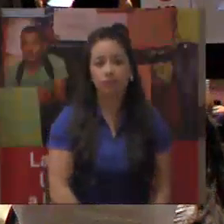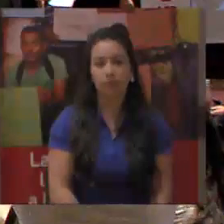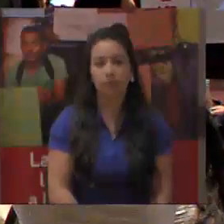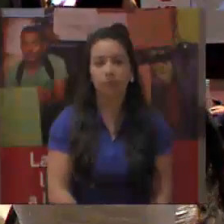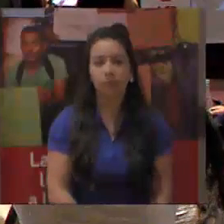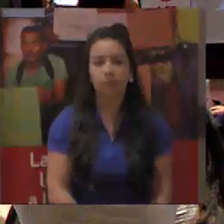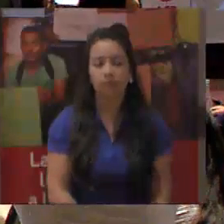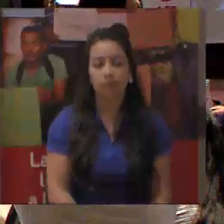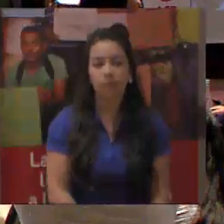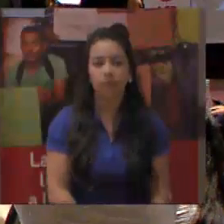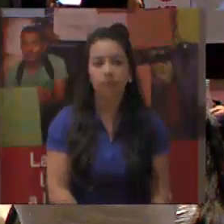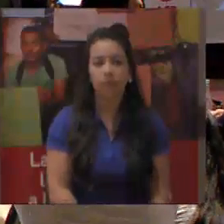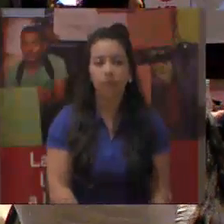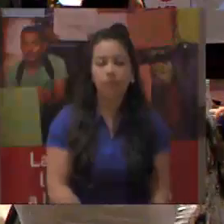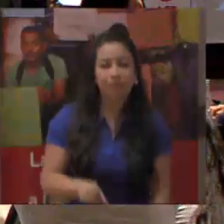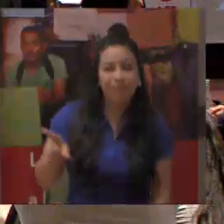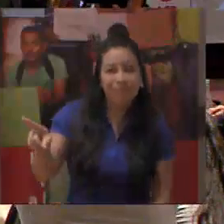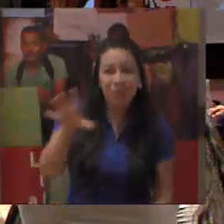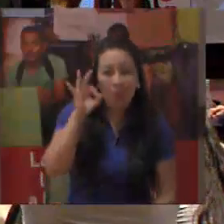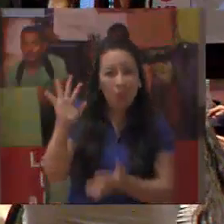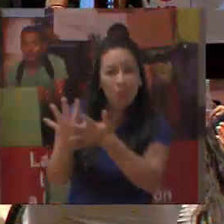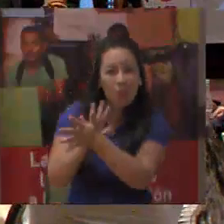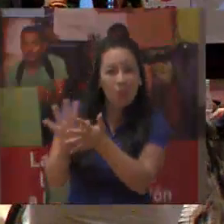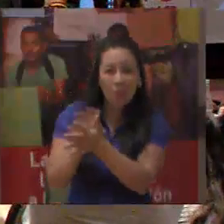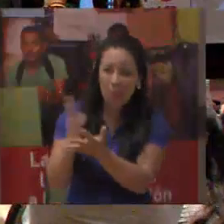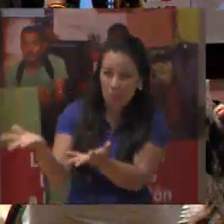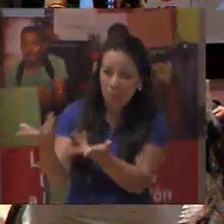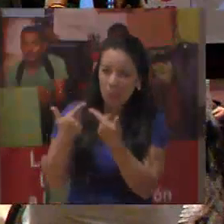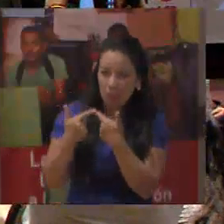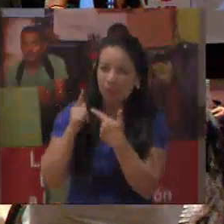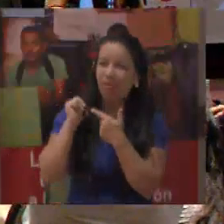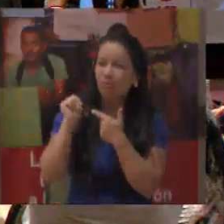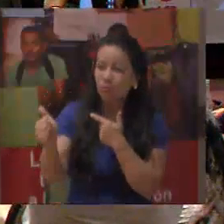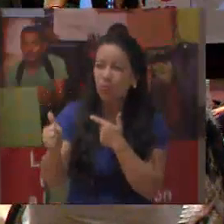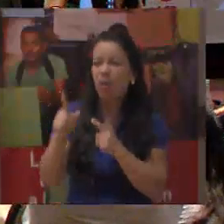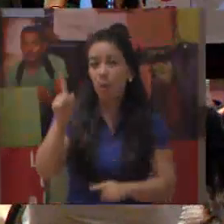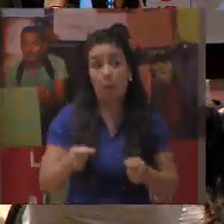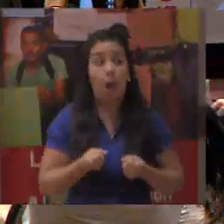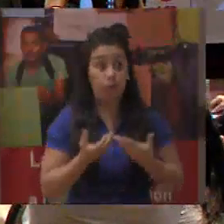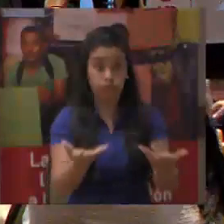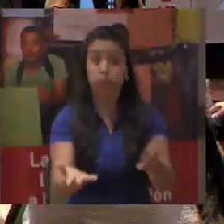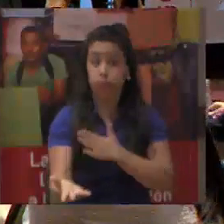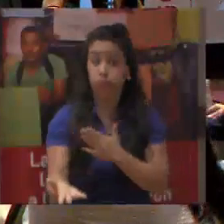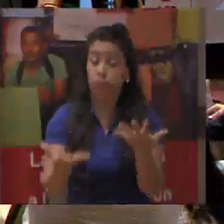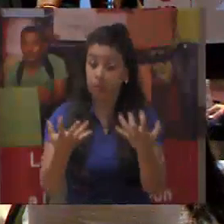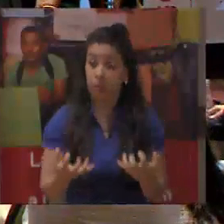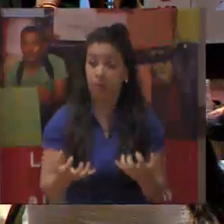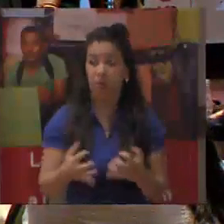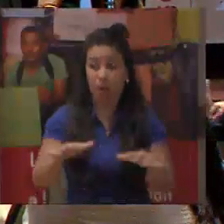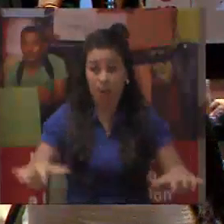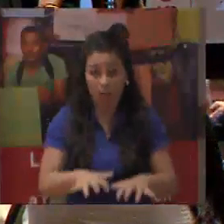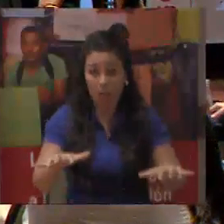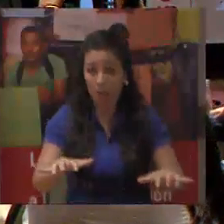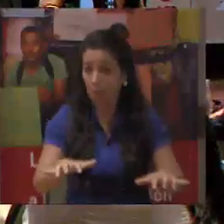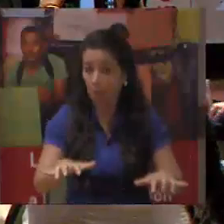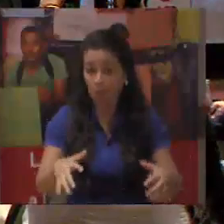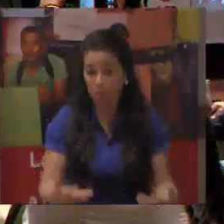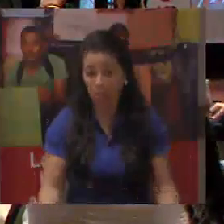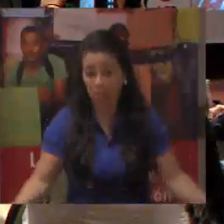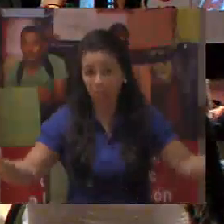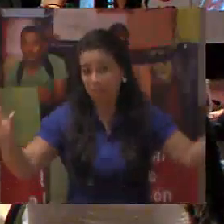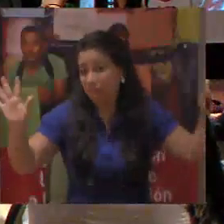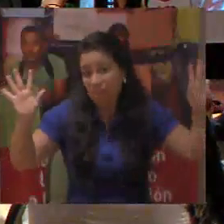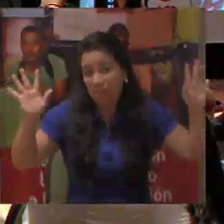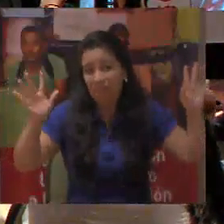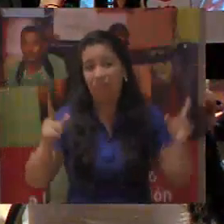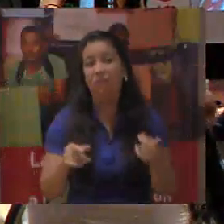Felipe, mencionabas que muchas veces expresan las voluntades, pero difícilmente se llevan a la acción. Muchos dicen sí, pero después cuando se